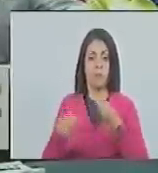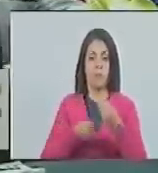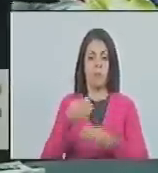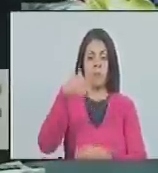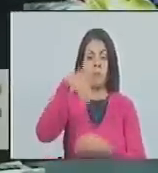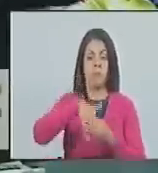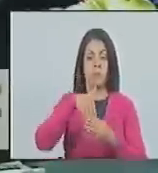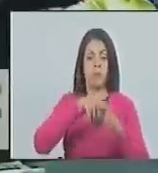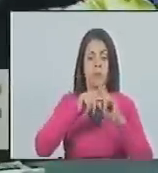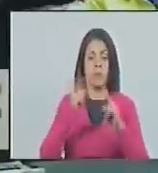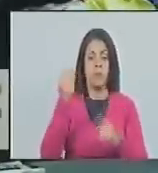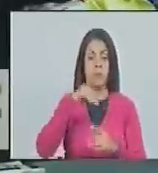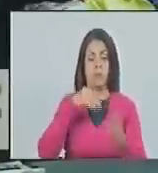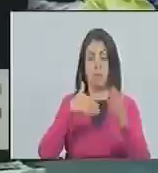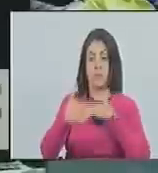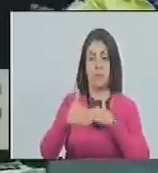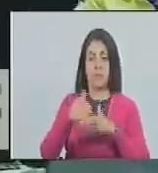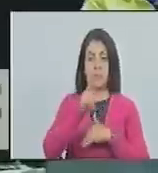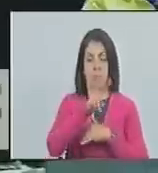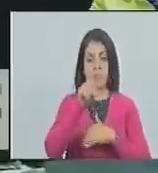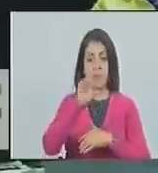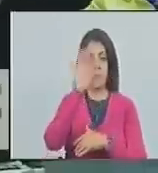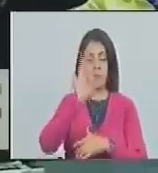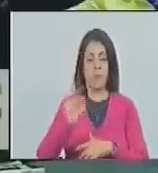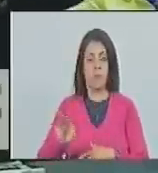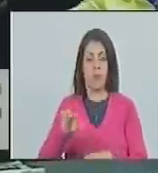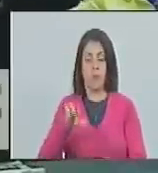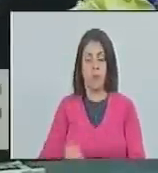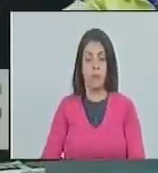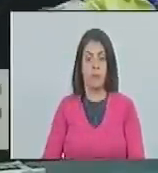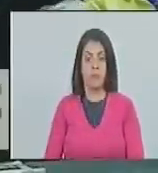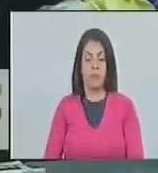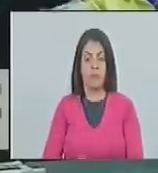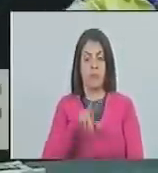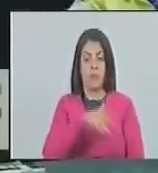votar. Pero más aún todavía, 21%, es decir,